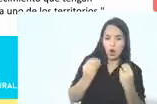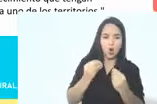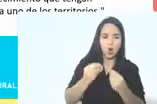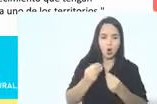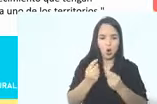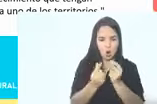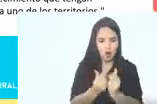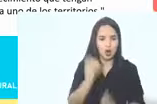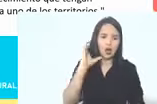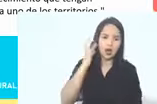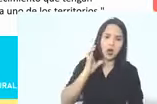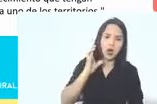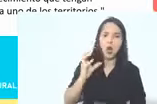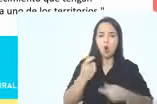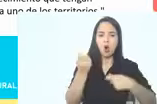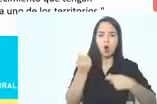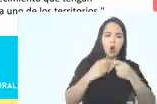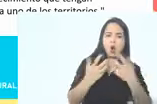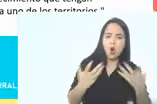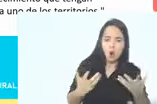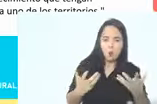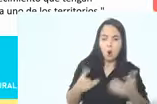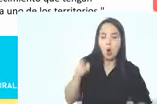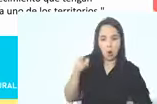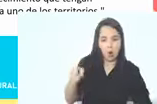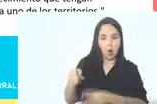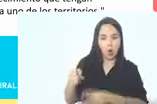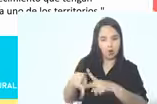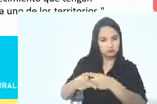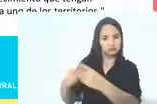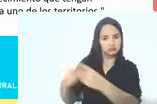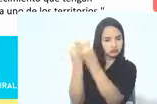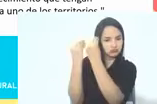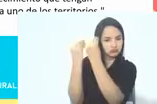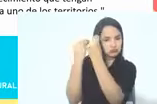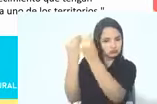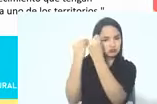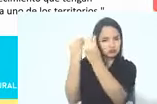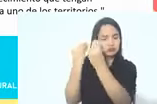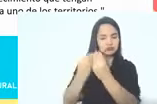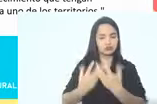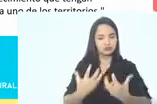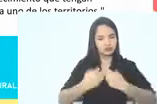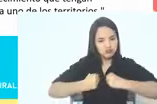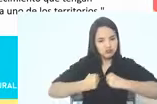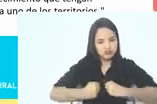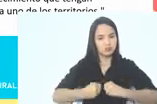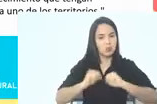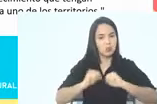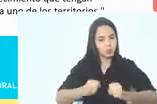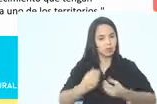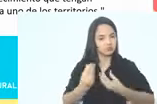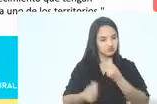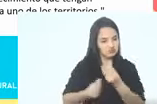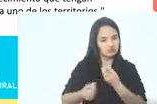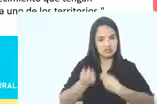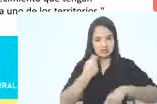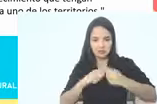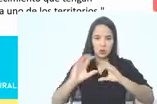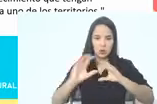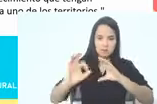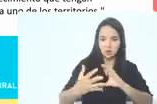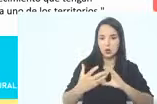Córdoba, que pueden buscar en Facebook y seguir. Importantísimo eso. La otra actividad de esa meta es la caracterización